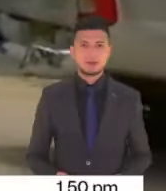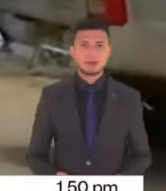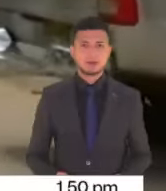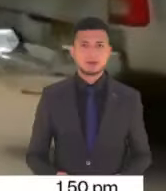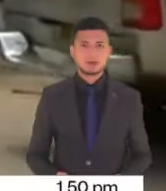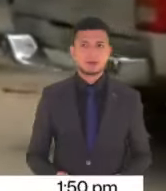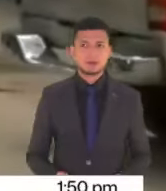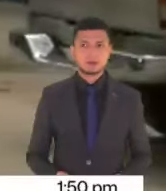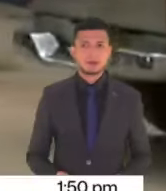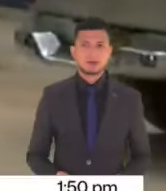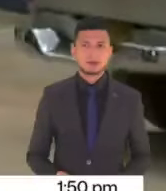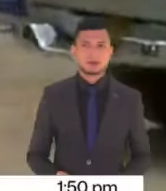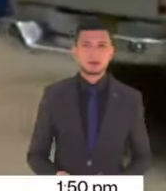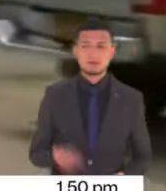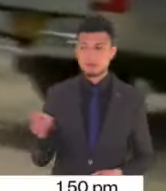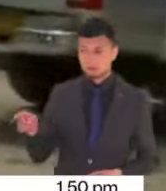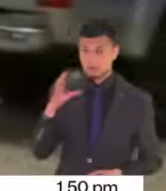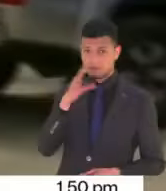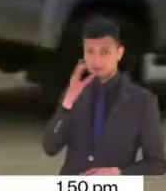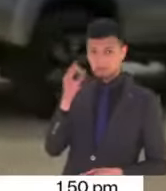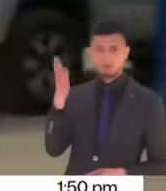Sería responsable de más de